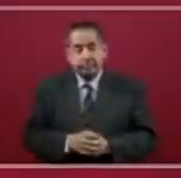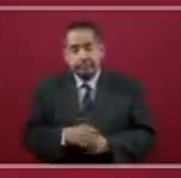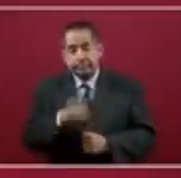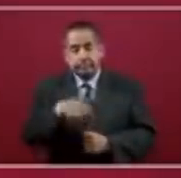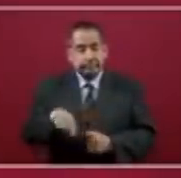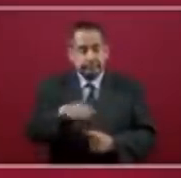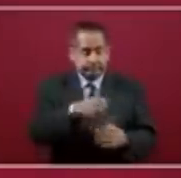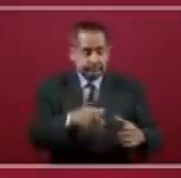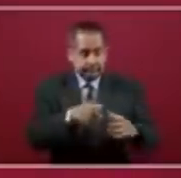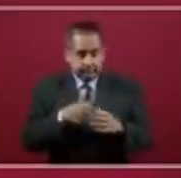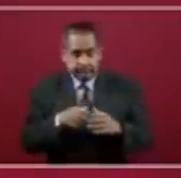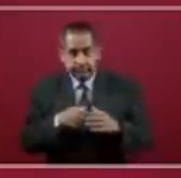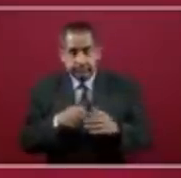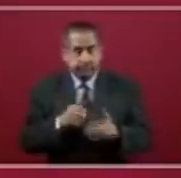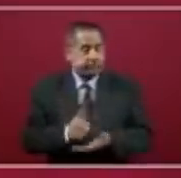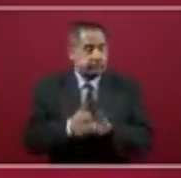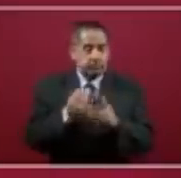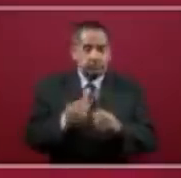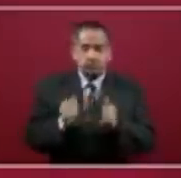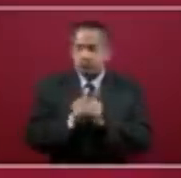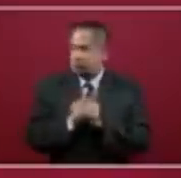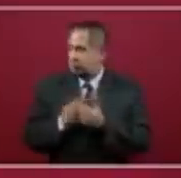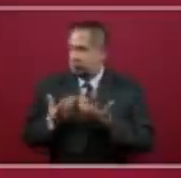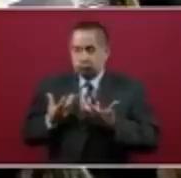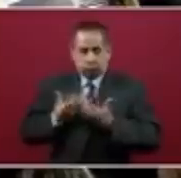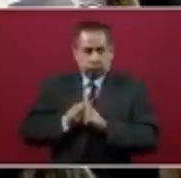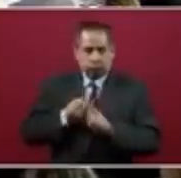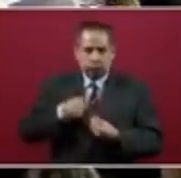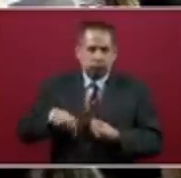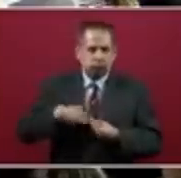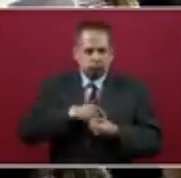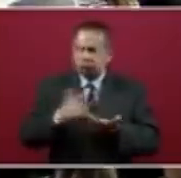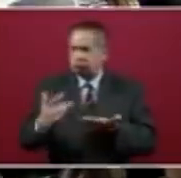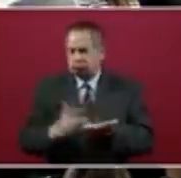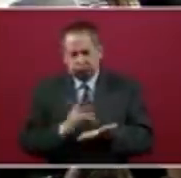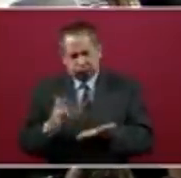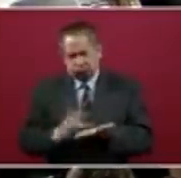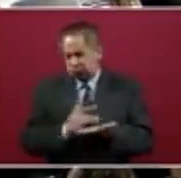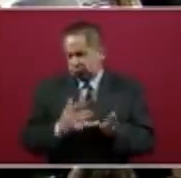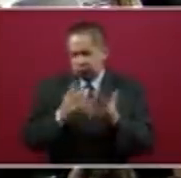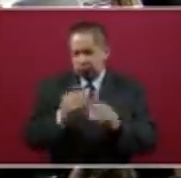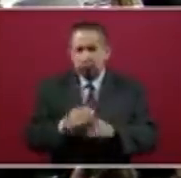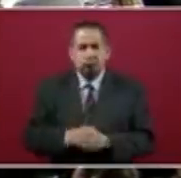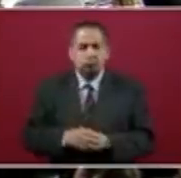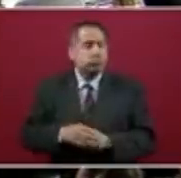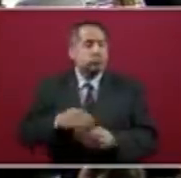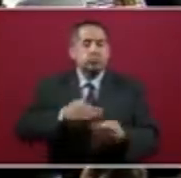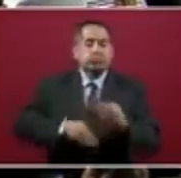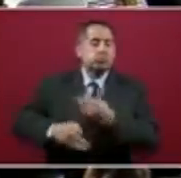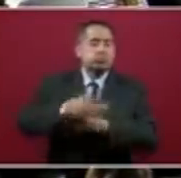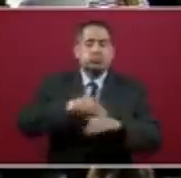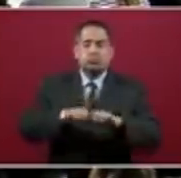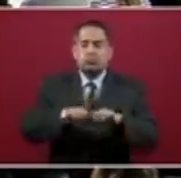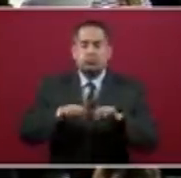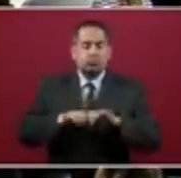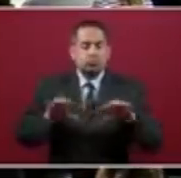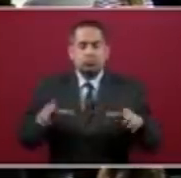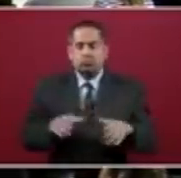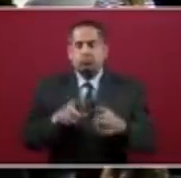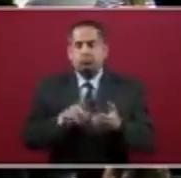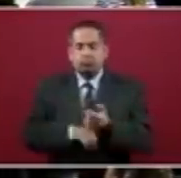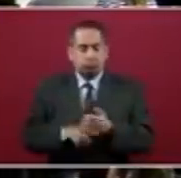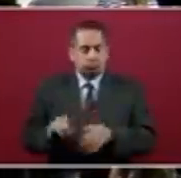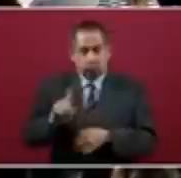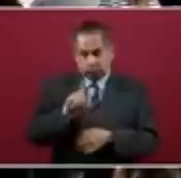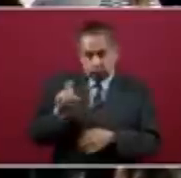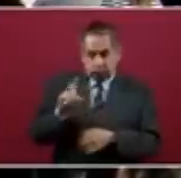quienes están a mi alrededor apoyándome. Y todo el equipo en 100